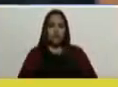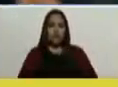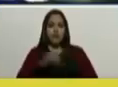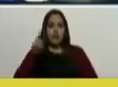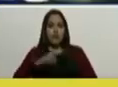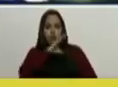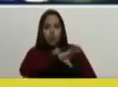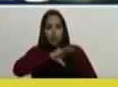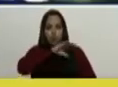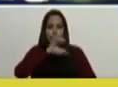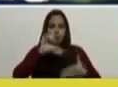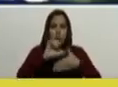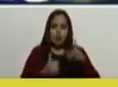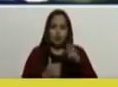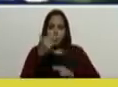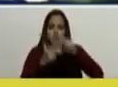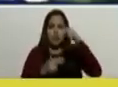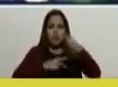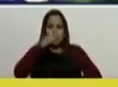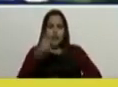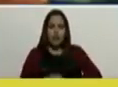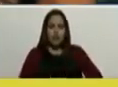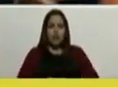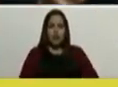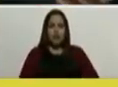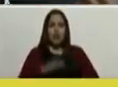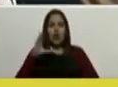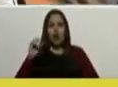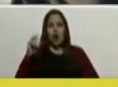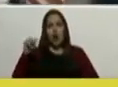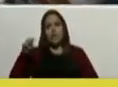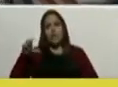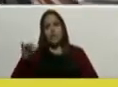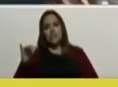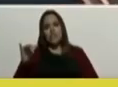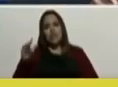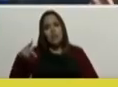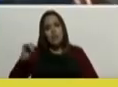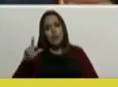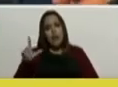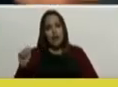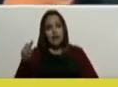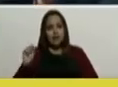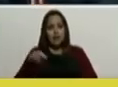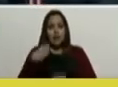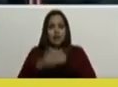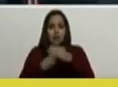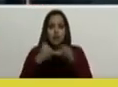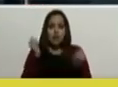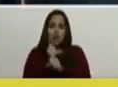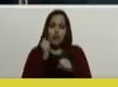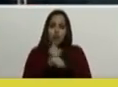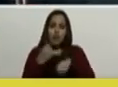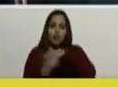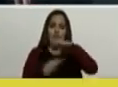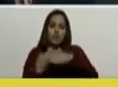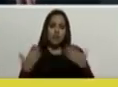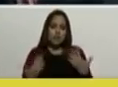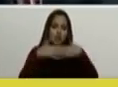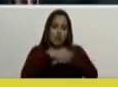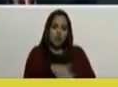Consejo Suramericano de Infraestructura y Planeamiento, COSIPLAN, que logró listar las obras fundamentales de la